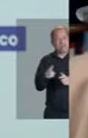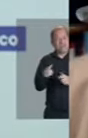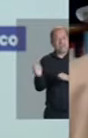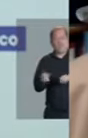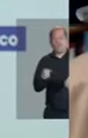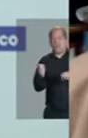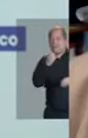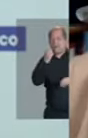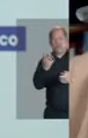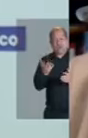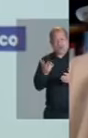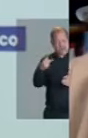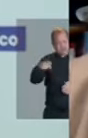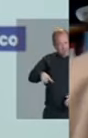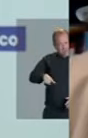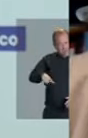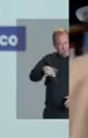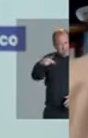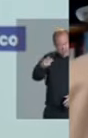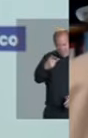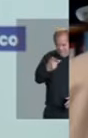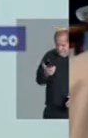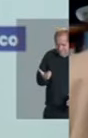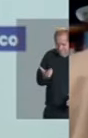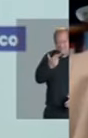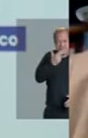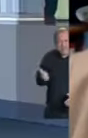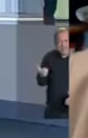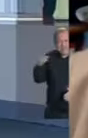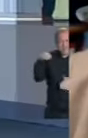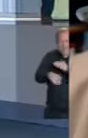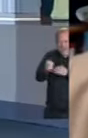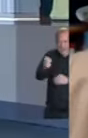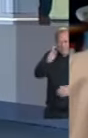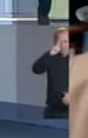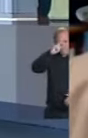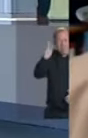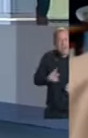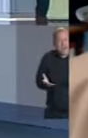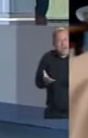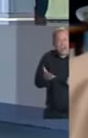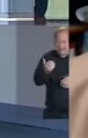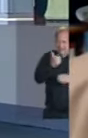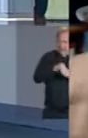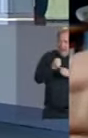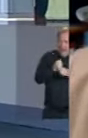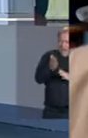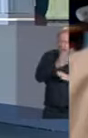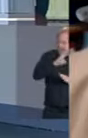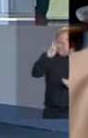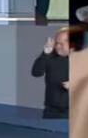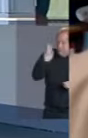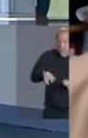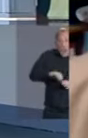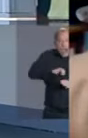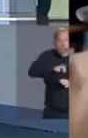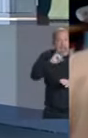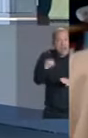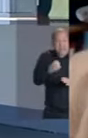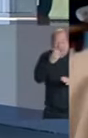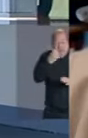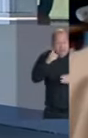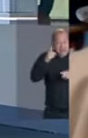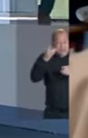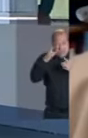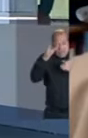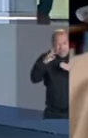propuestas por este tono de confrontación. Por otro lado, vimos a Sheinbaum pues mantenerse sin ni siquiera voltearla a ver,